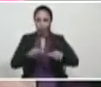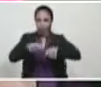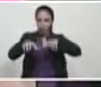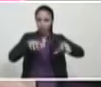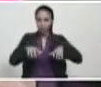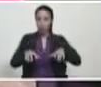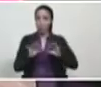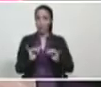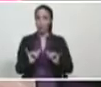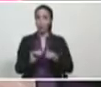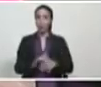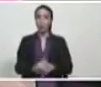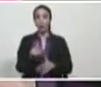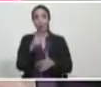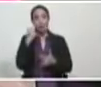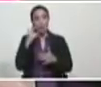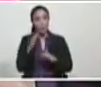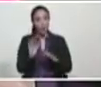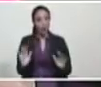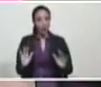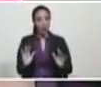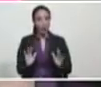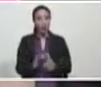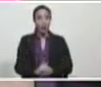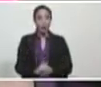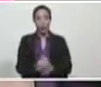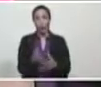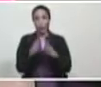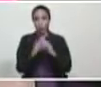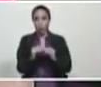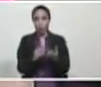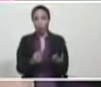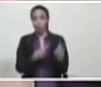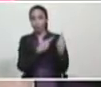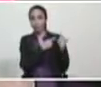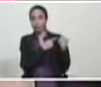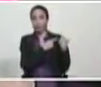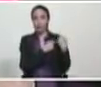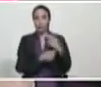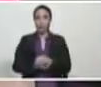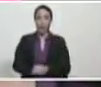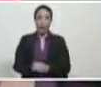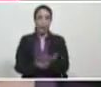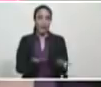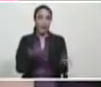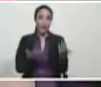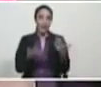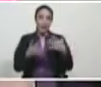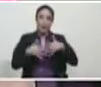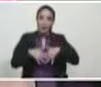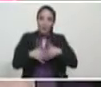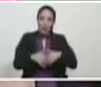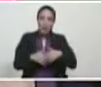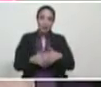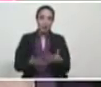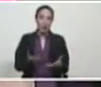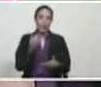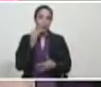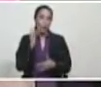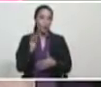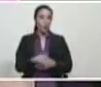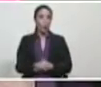estamos planteándonos la posibilidad de utilizar la capacidad instalada en el sector automotriz, en la parte de autopartes